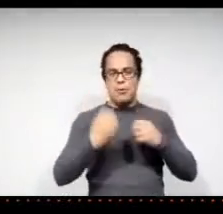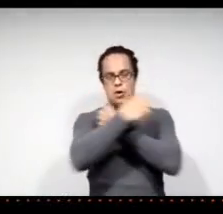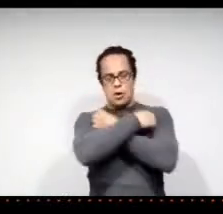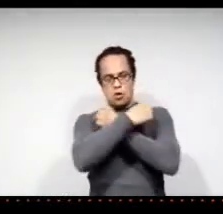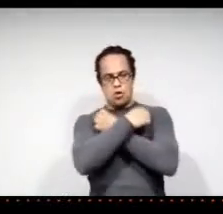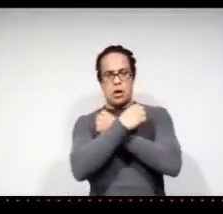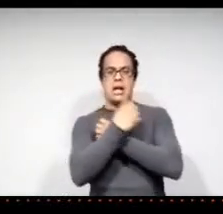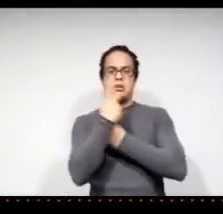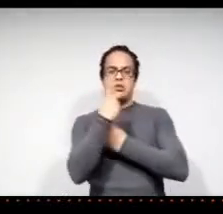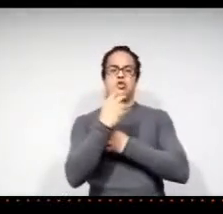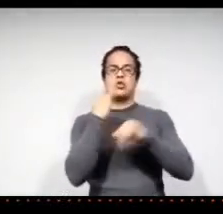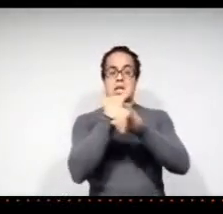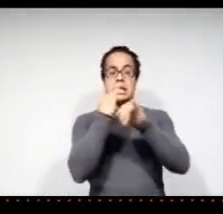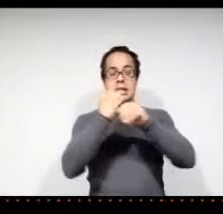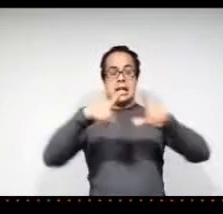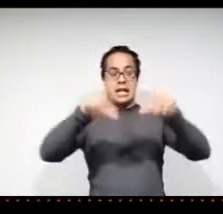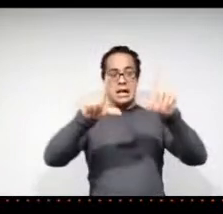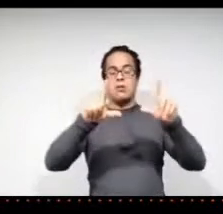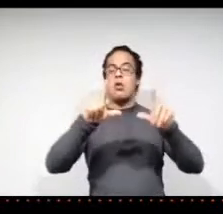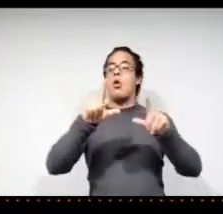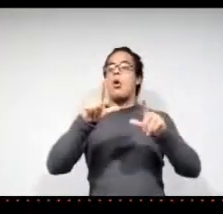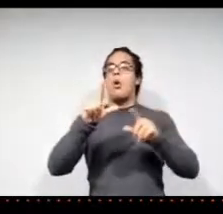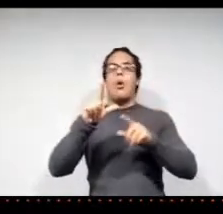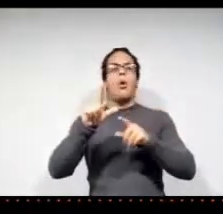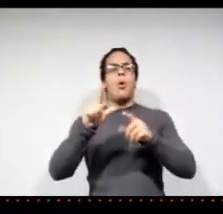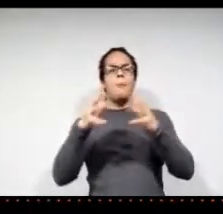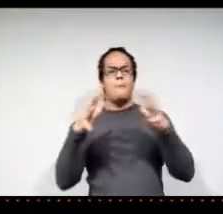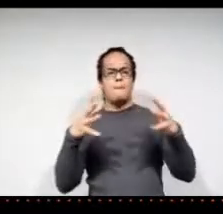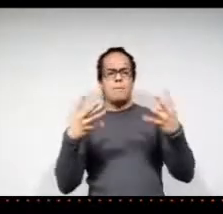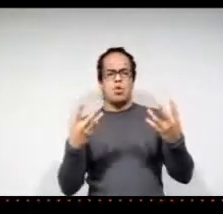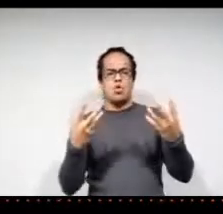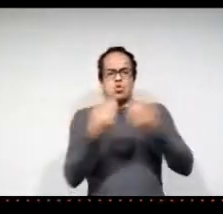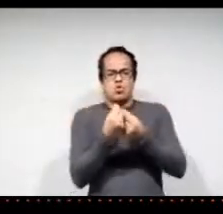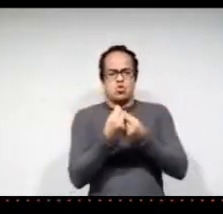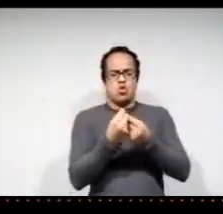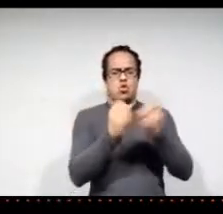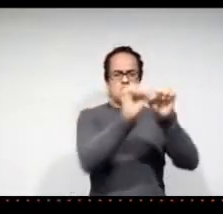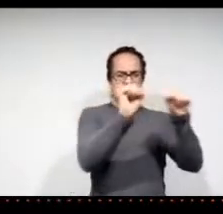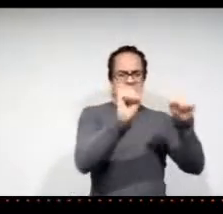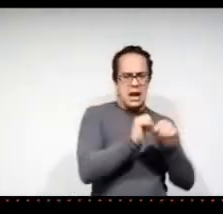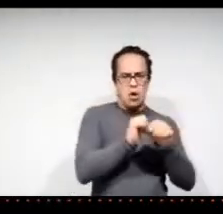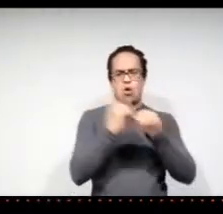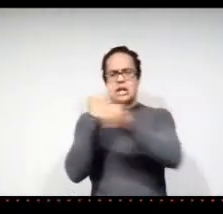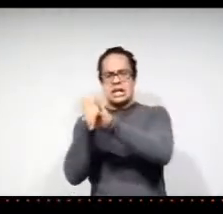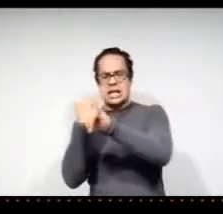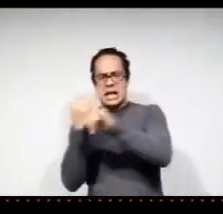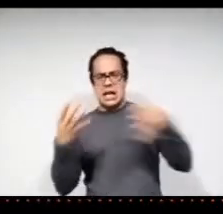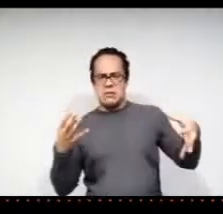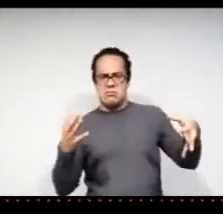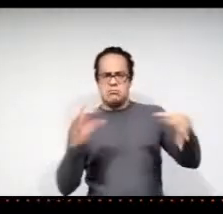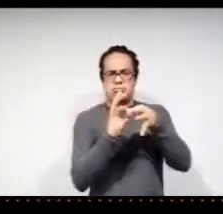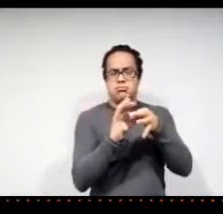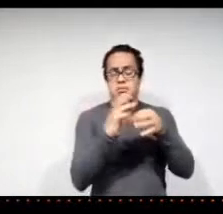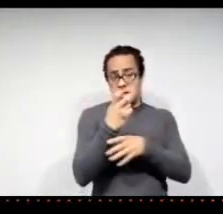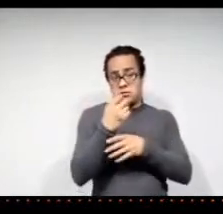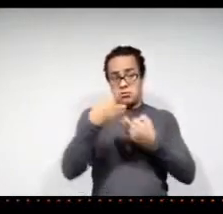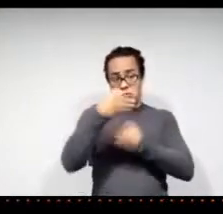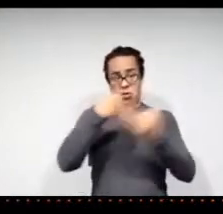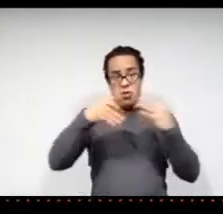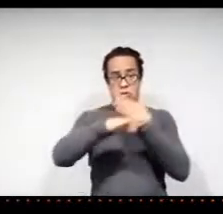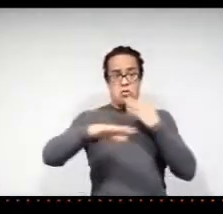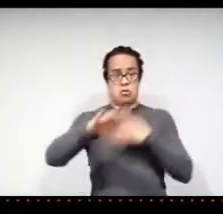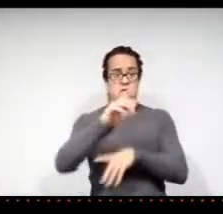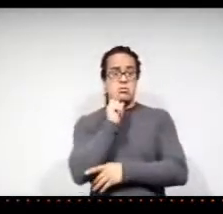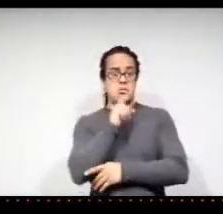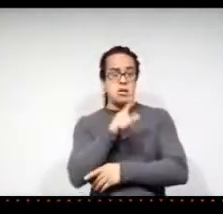sea, la híbrida que mezcla presencialidad con online, llegó para quedarse, va a ser para todos, etcétera. Y no sé